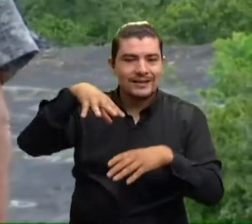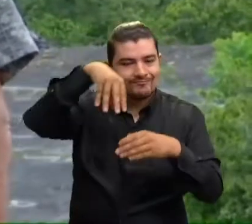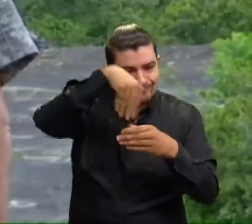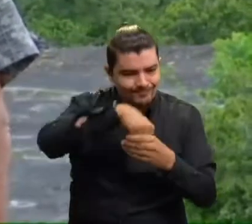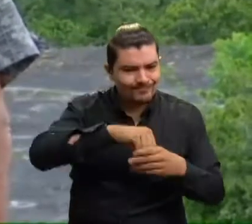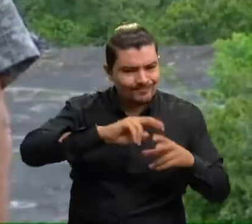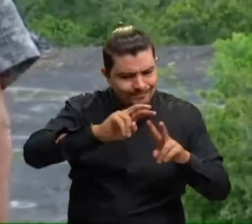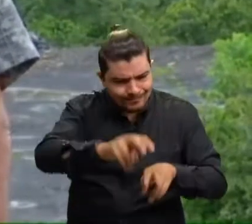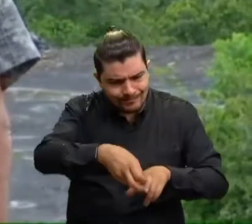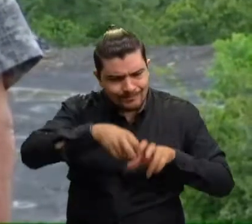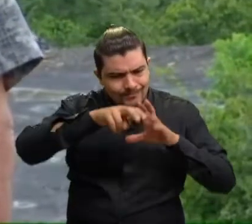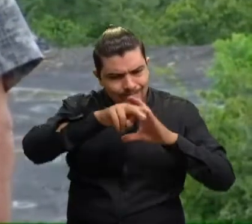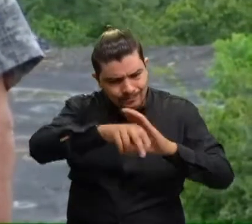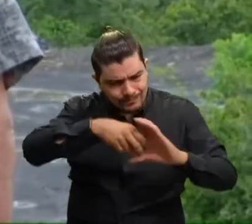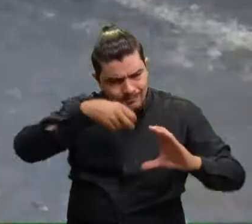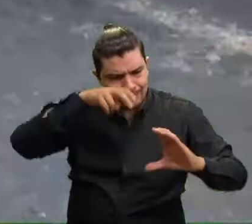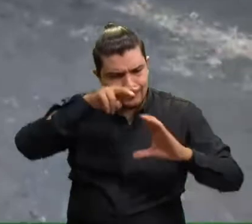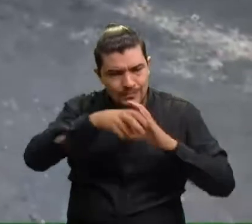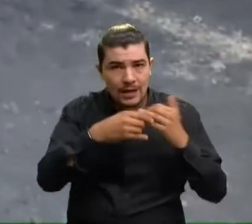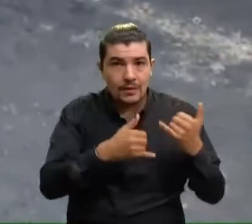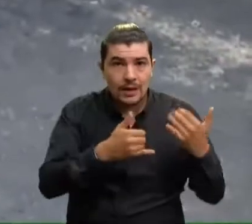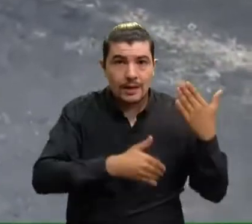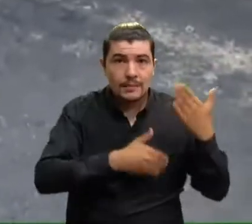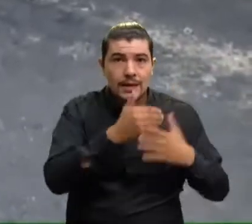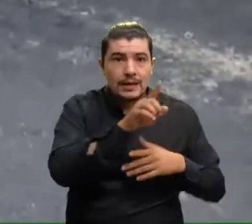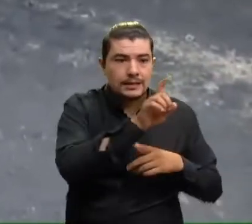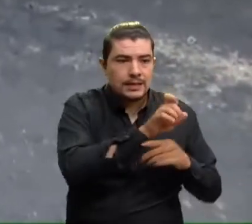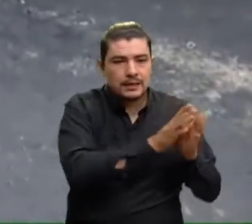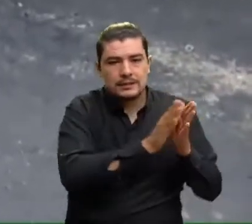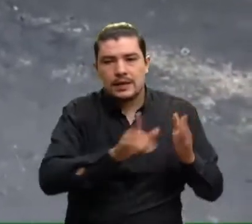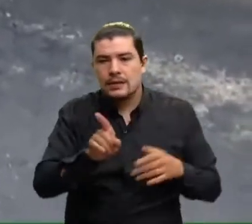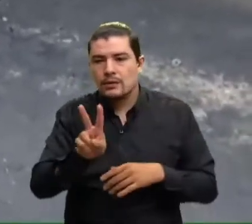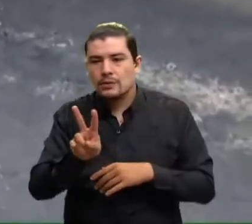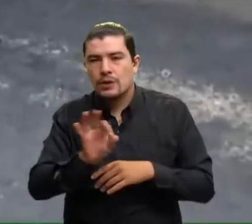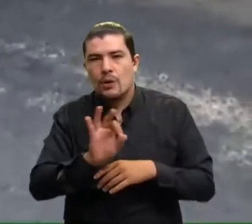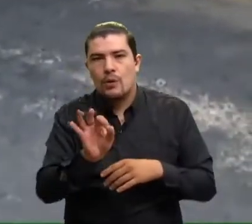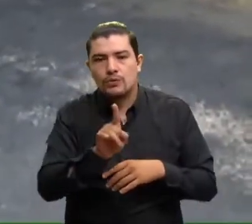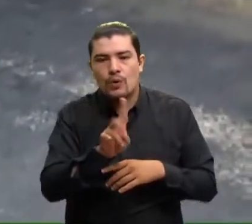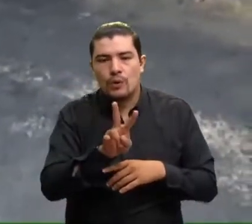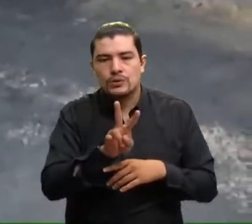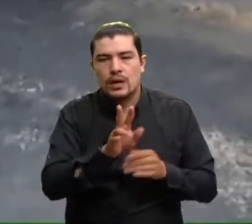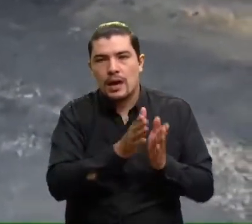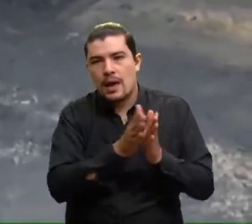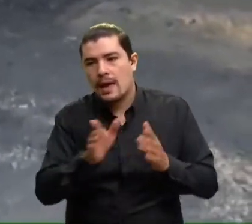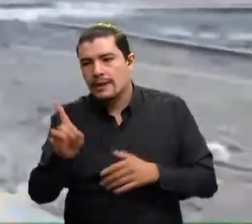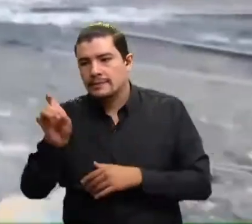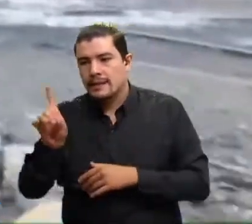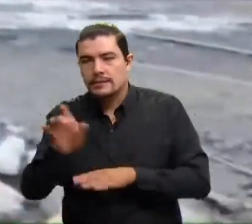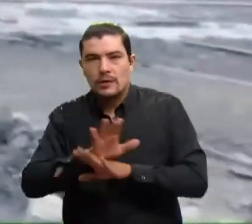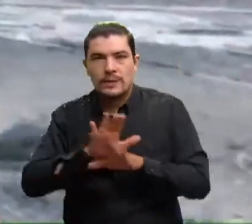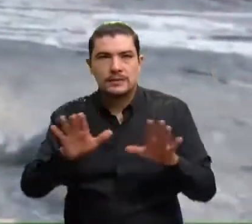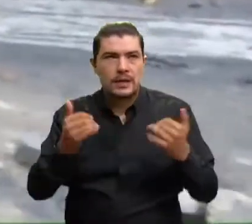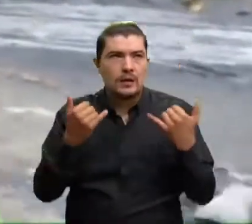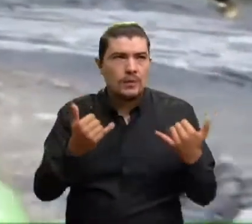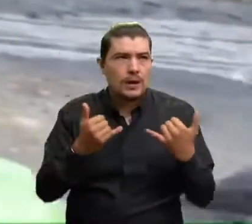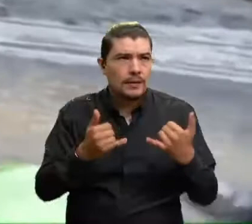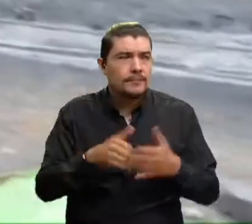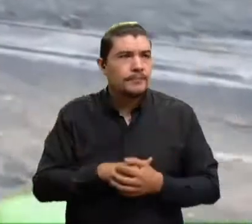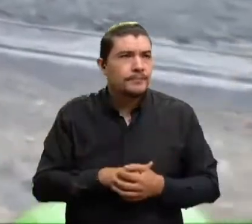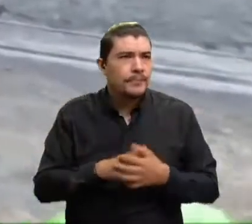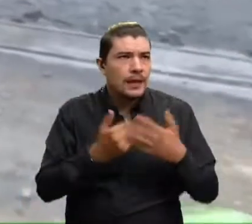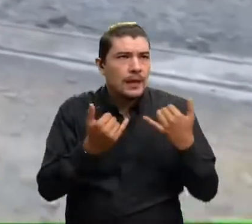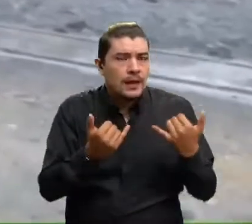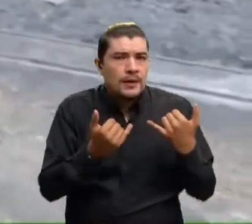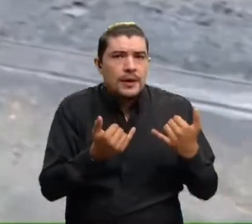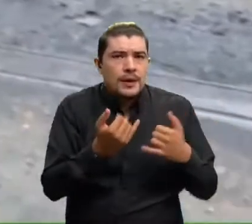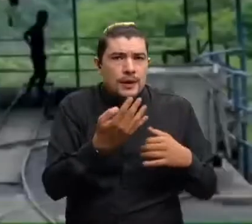establecidos en dos turnos, de 6 a 12 y de 12 a 6. Aquí en la mina de carbón en la Don Juana tenemos actualmente 4